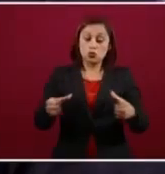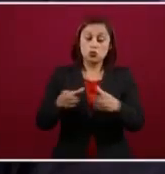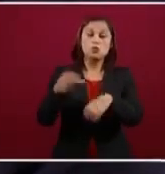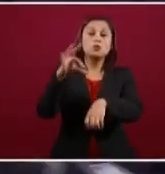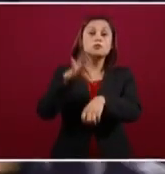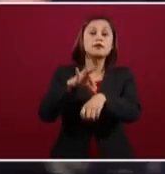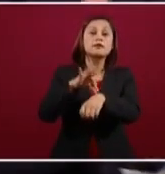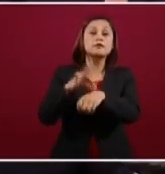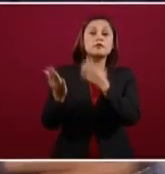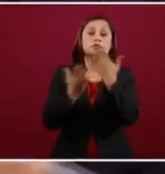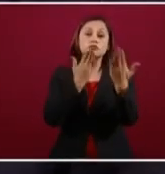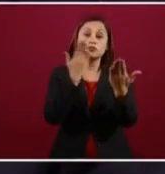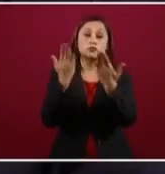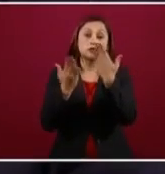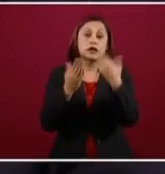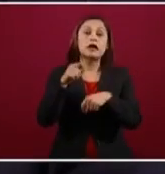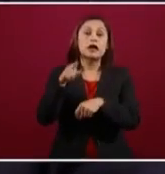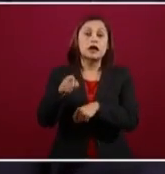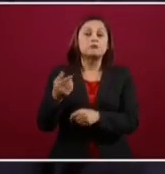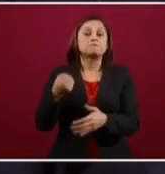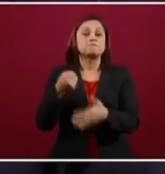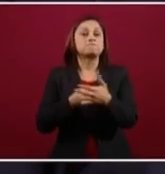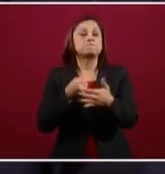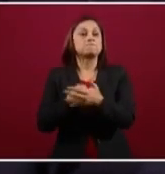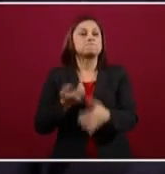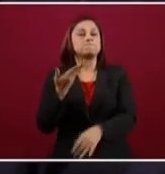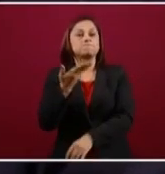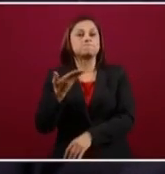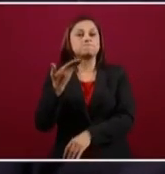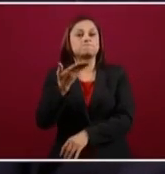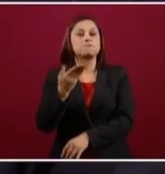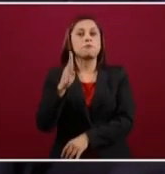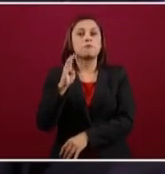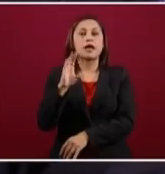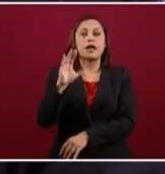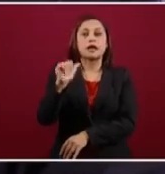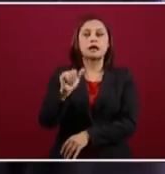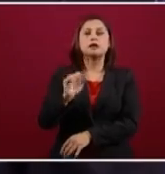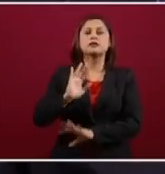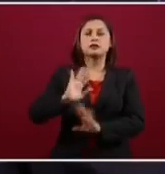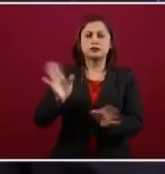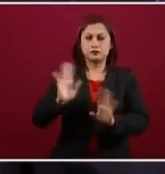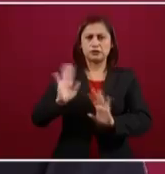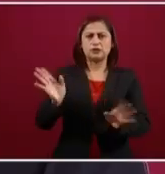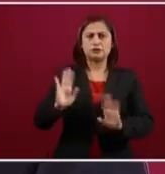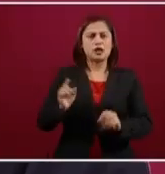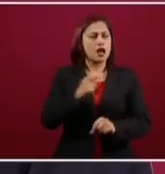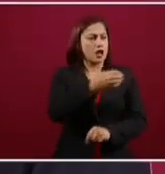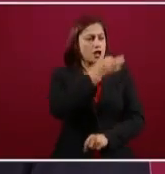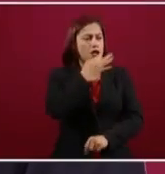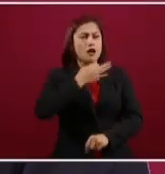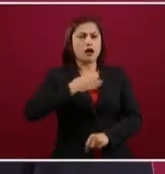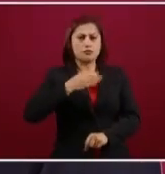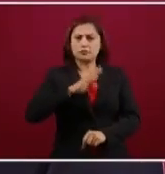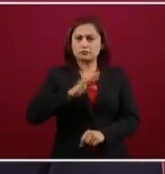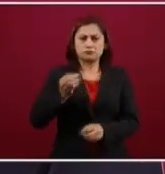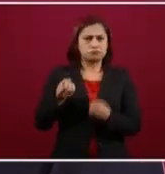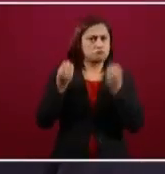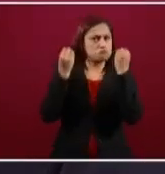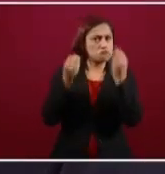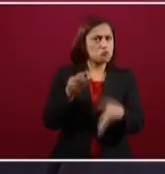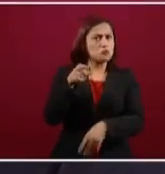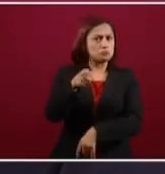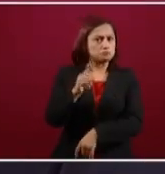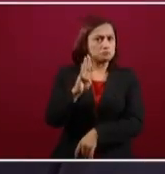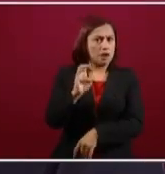¿sí? Ya pedí información, se les van a dar sus becas a los residentes, a ellos no les puede